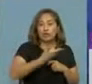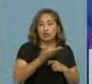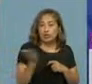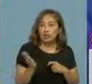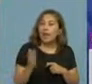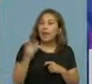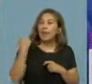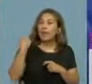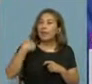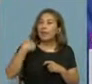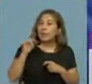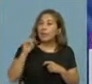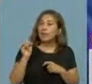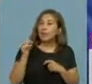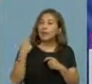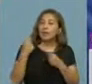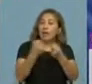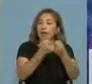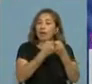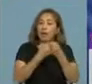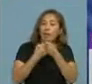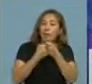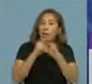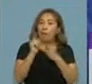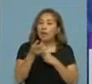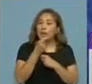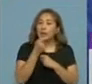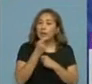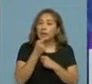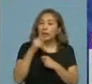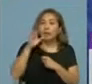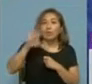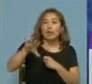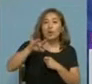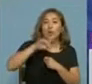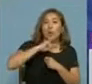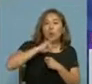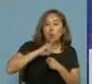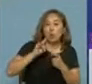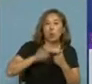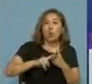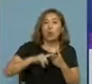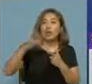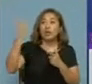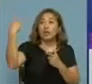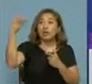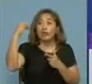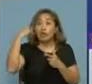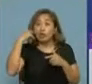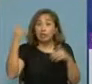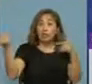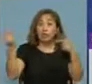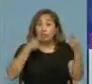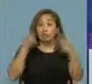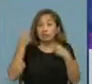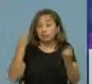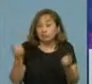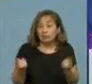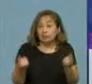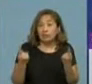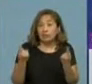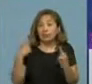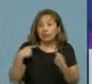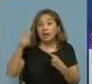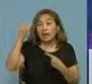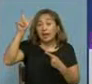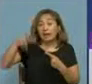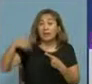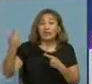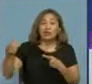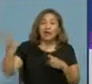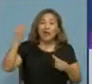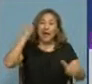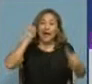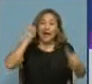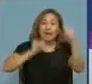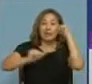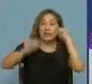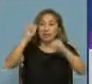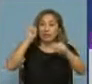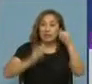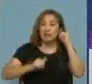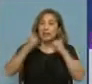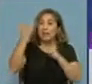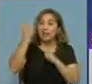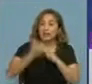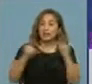social? Porque al hacer acuerdo entre, supongamos, la provincia y nación de Bolivia, tal vez algún ciudadano se accidenta o tiene